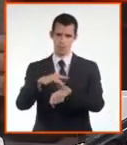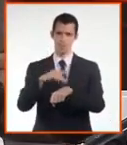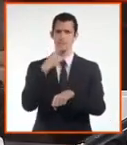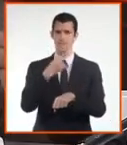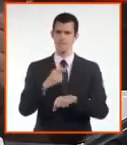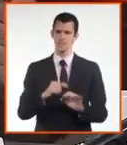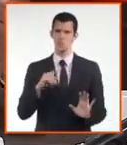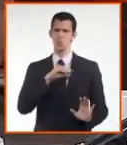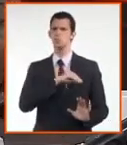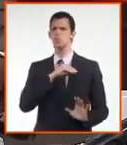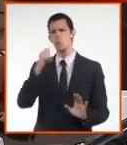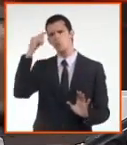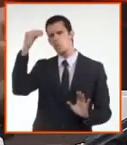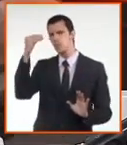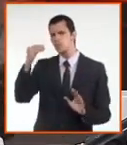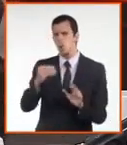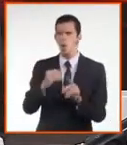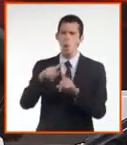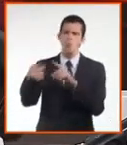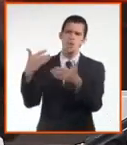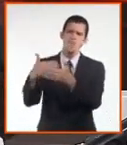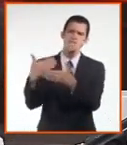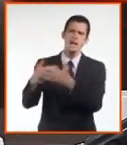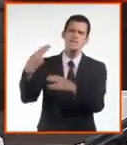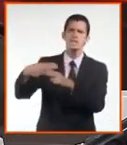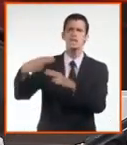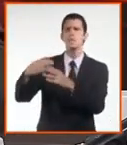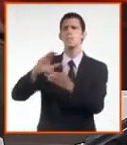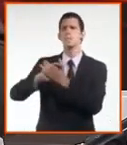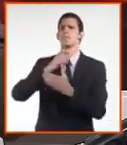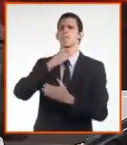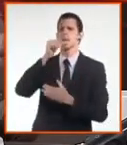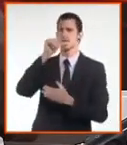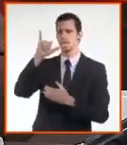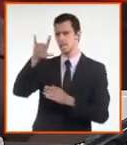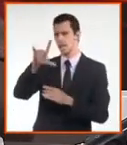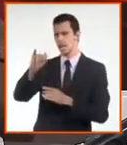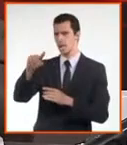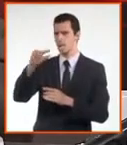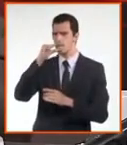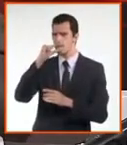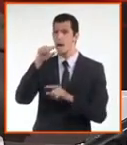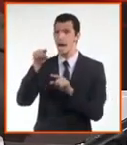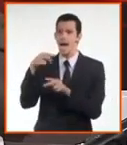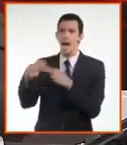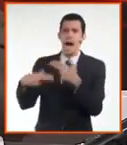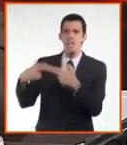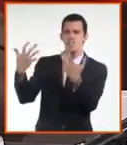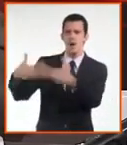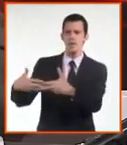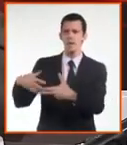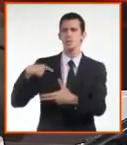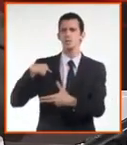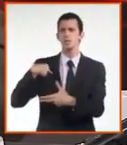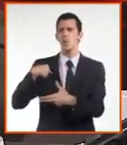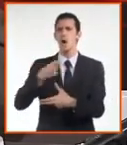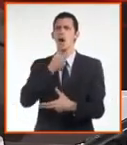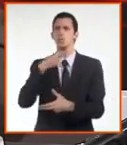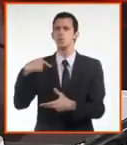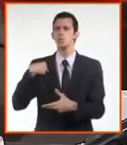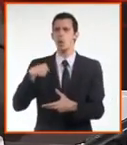pasa es que el proceso que el líquido ya está diluido y el que está en sólido tiene que desintegrarse